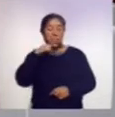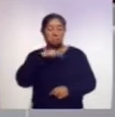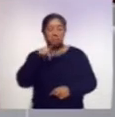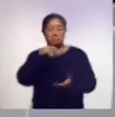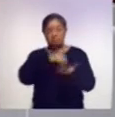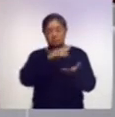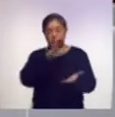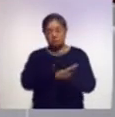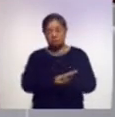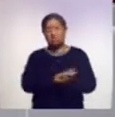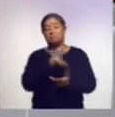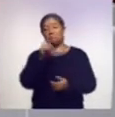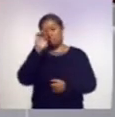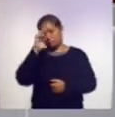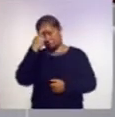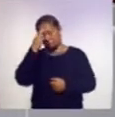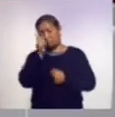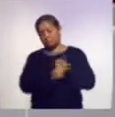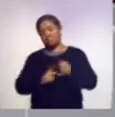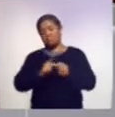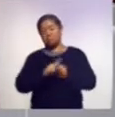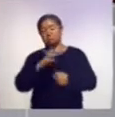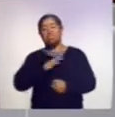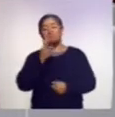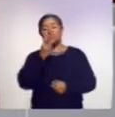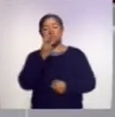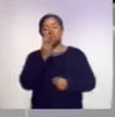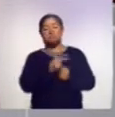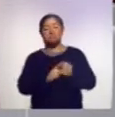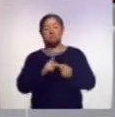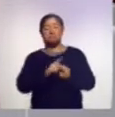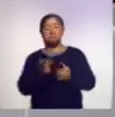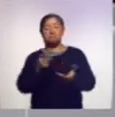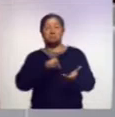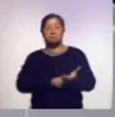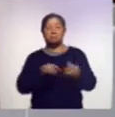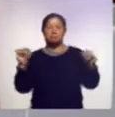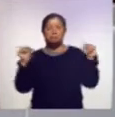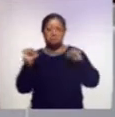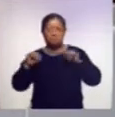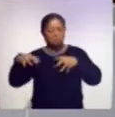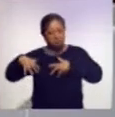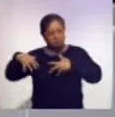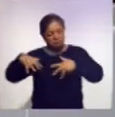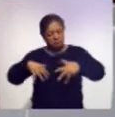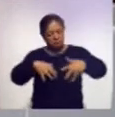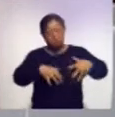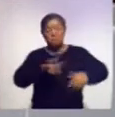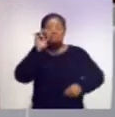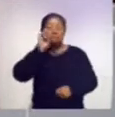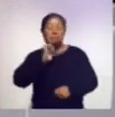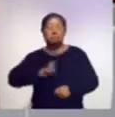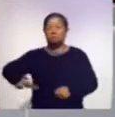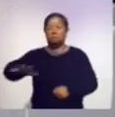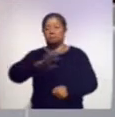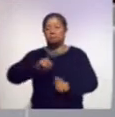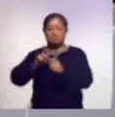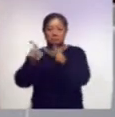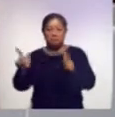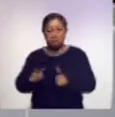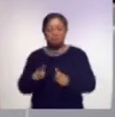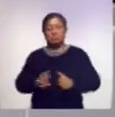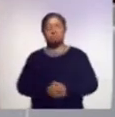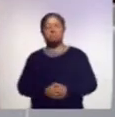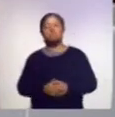que por país se ofrecen 3 plazas dentro de lo que es el maratón en la rama femenil. Cambiemos de tema y hablemos de